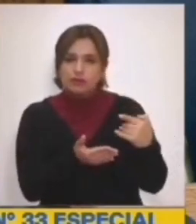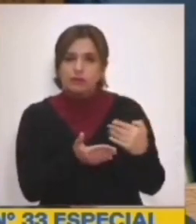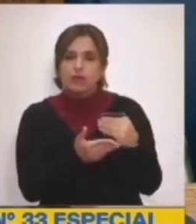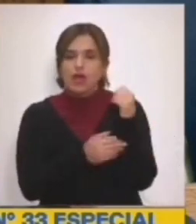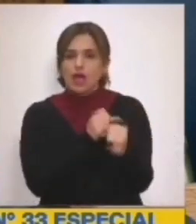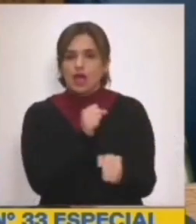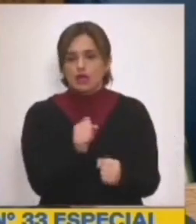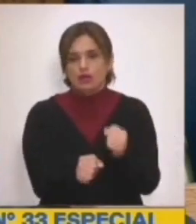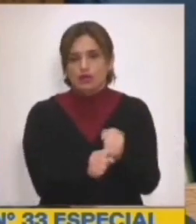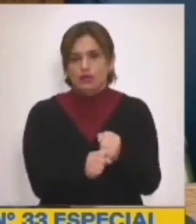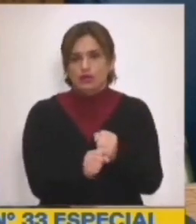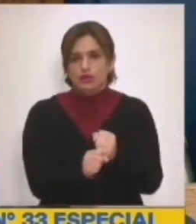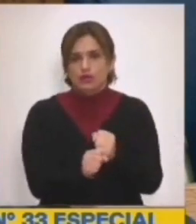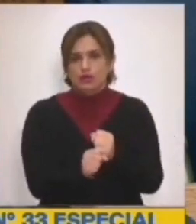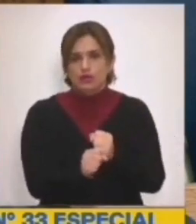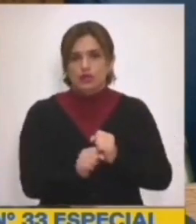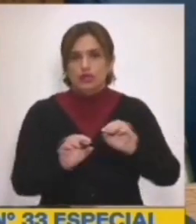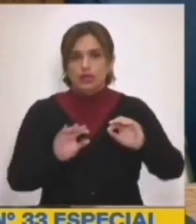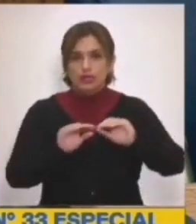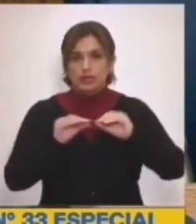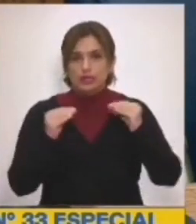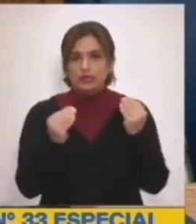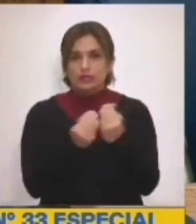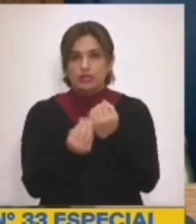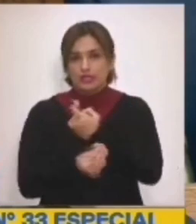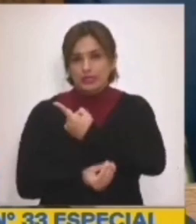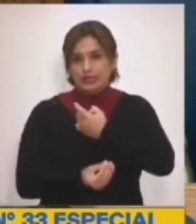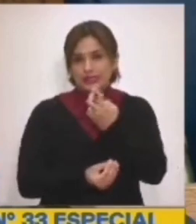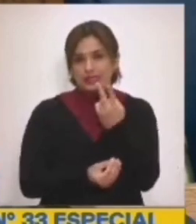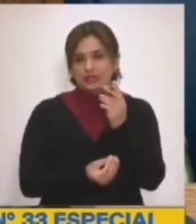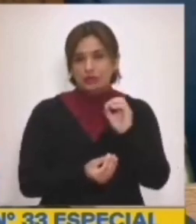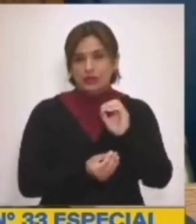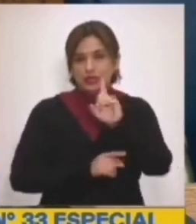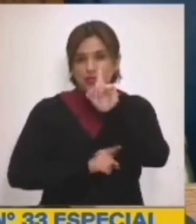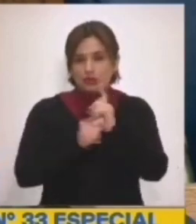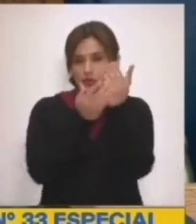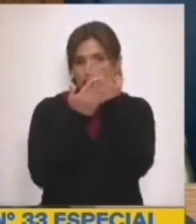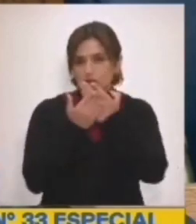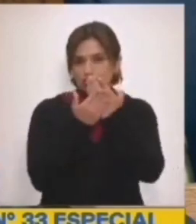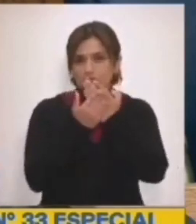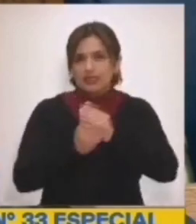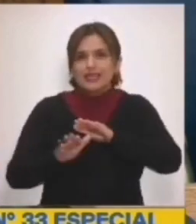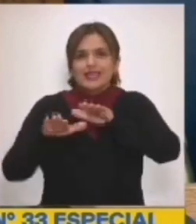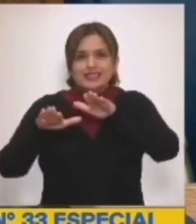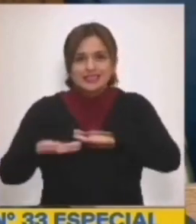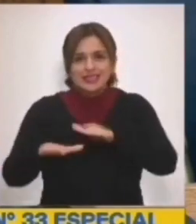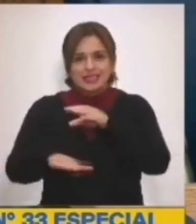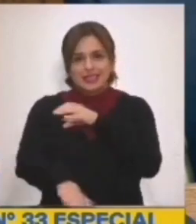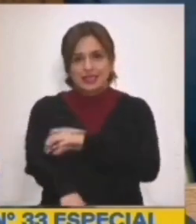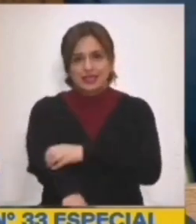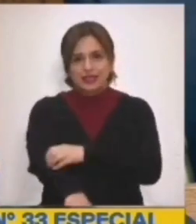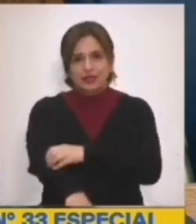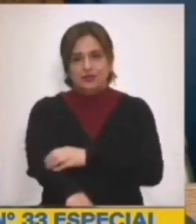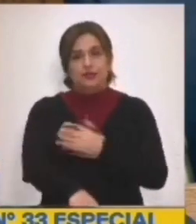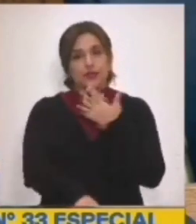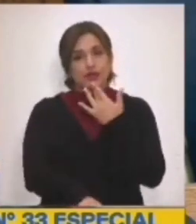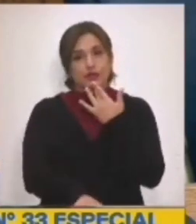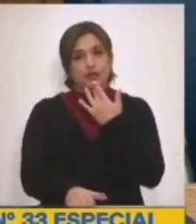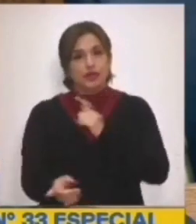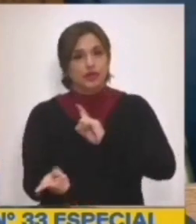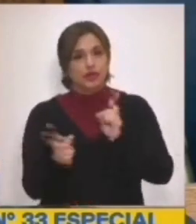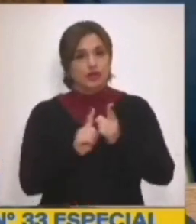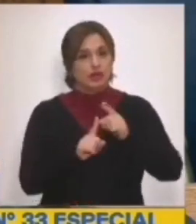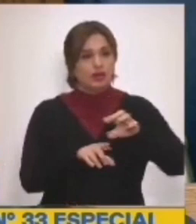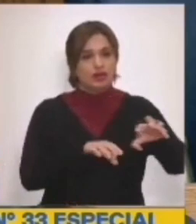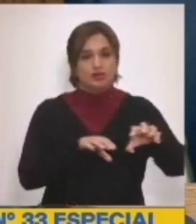alguno de los 120 carabineros alumnos que egresan del centro de instrucción Valdivia se queden en la región porque movilizarlos